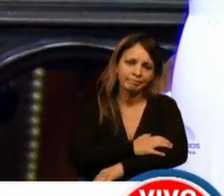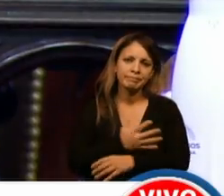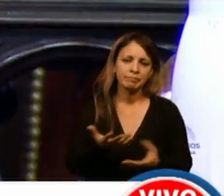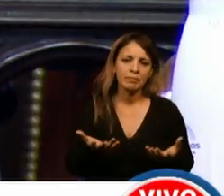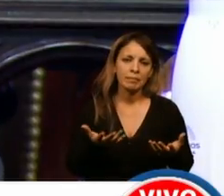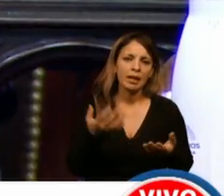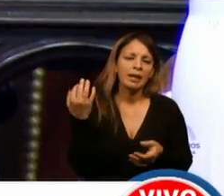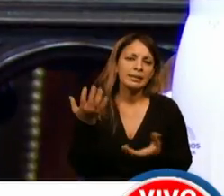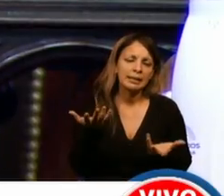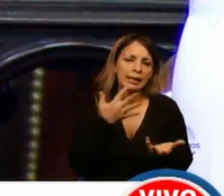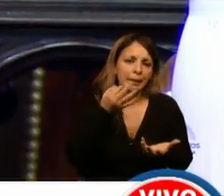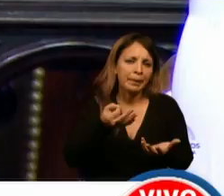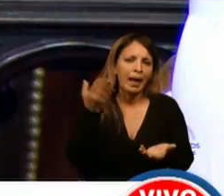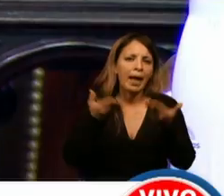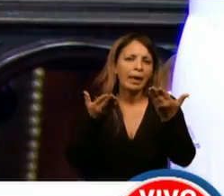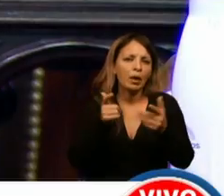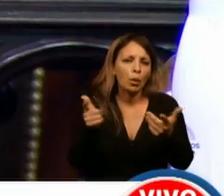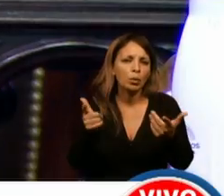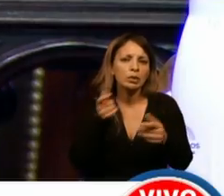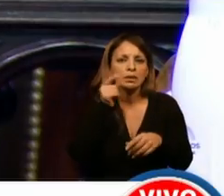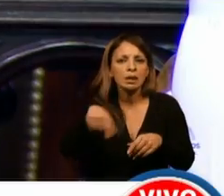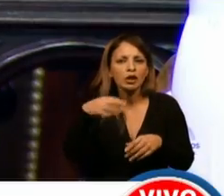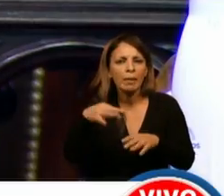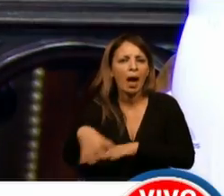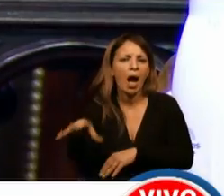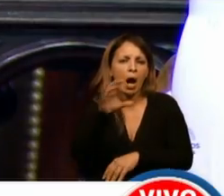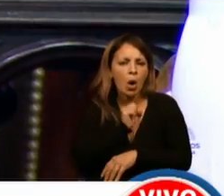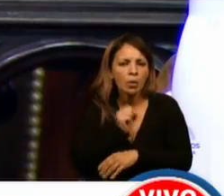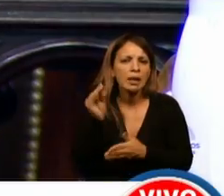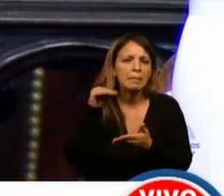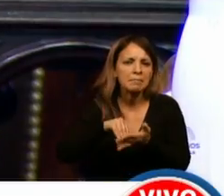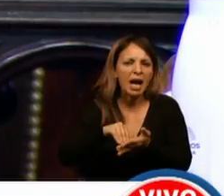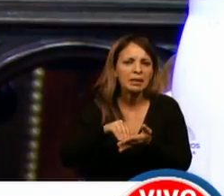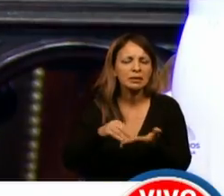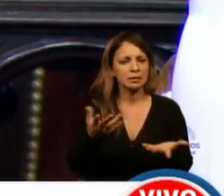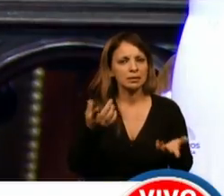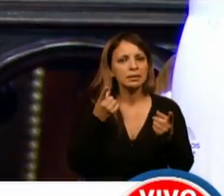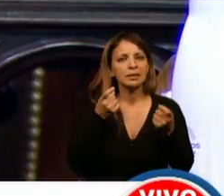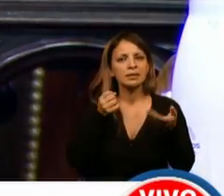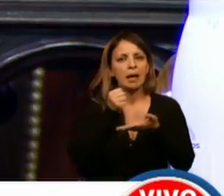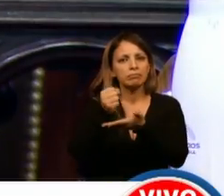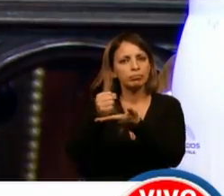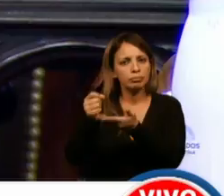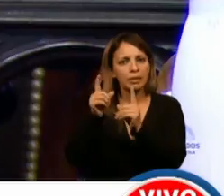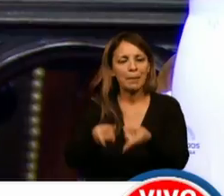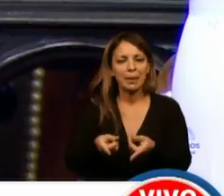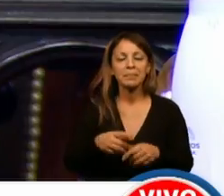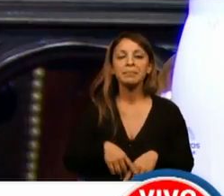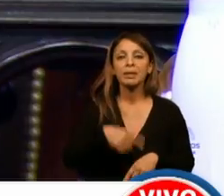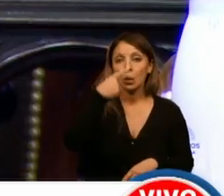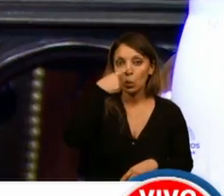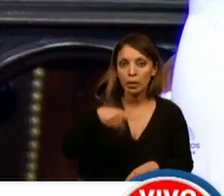sería muy injusto que tengan que soportar un mayor cargo y no gozar de los beneficios para terminar